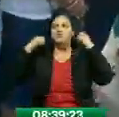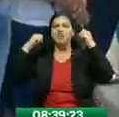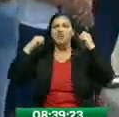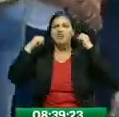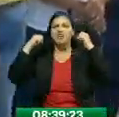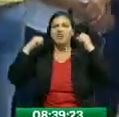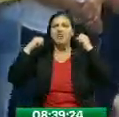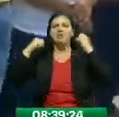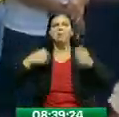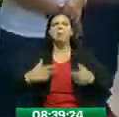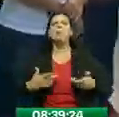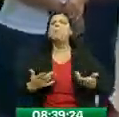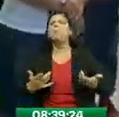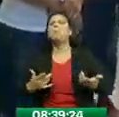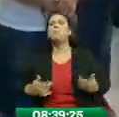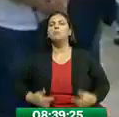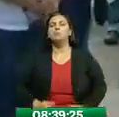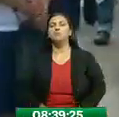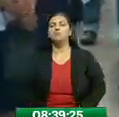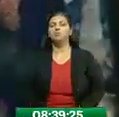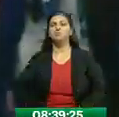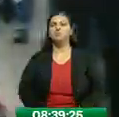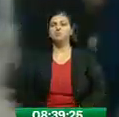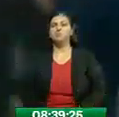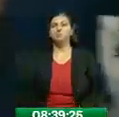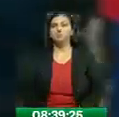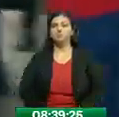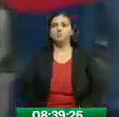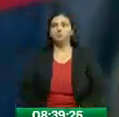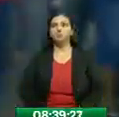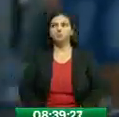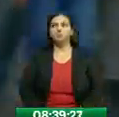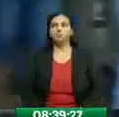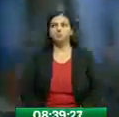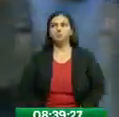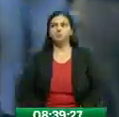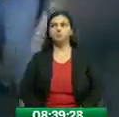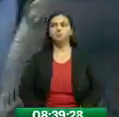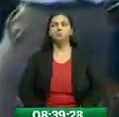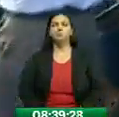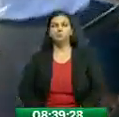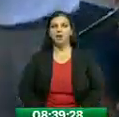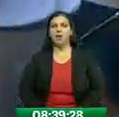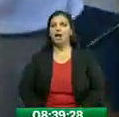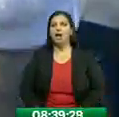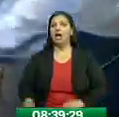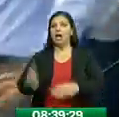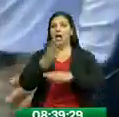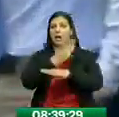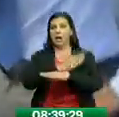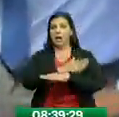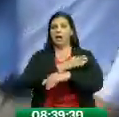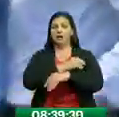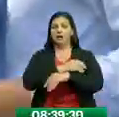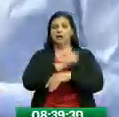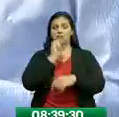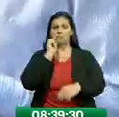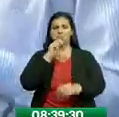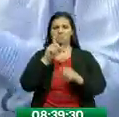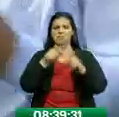Aquí observamos a solamente un grupo de los varios que están apostados sobre este